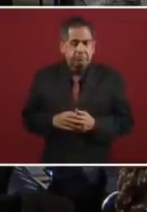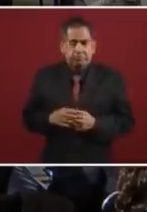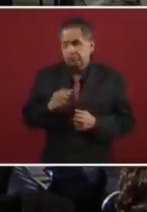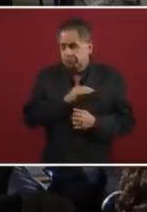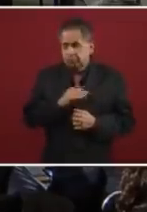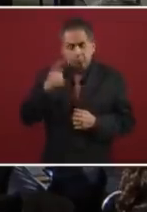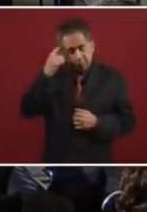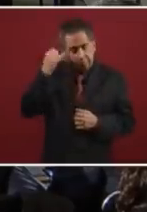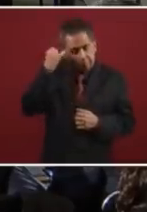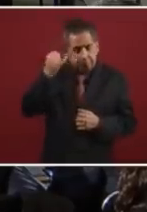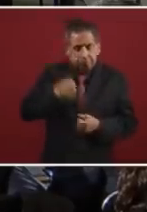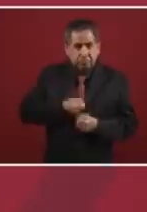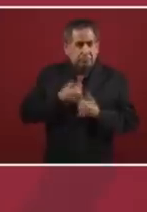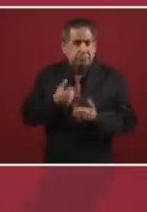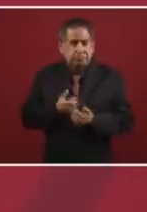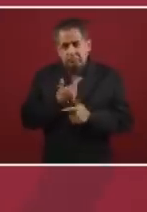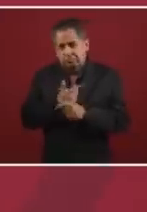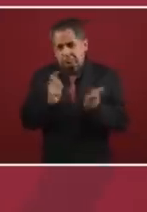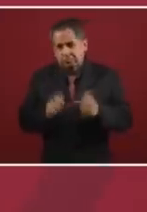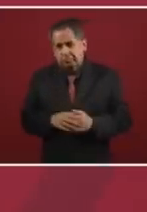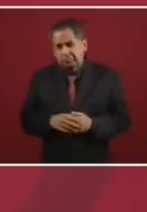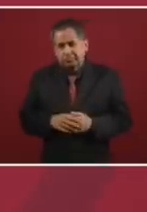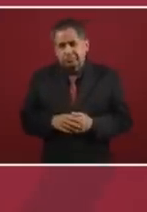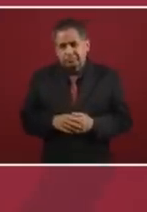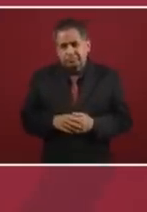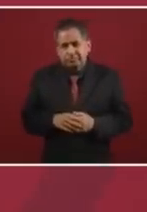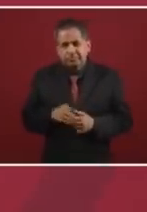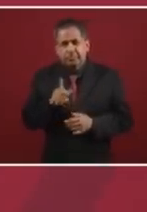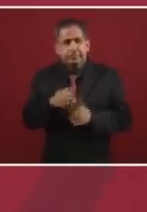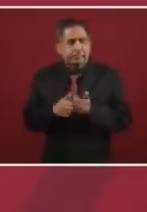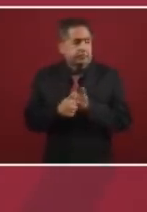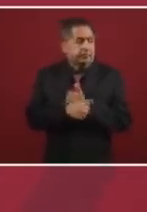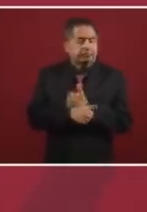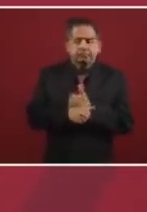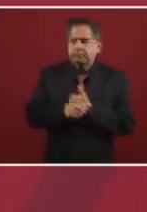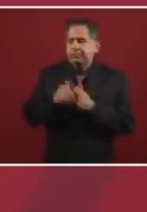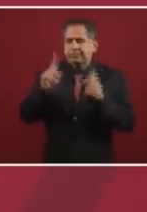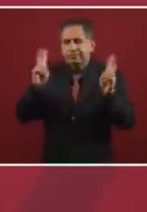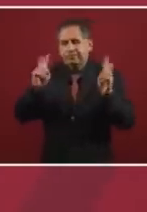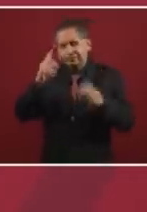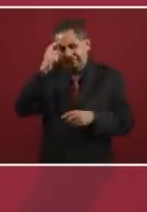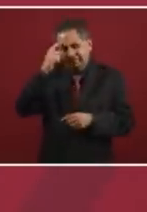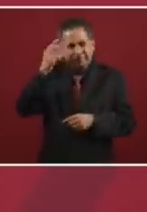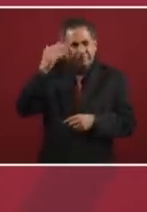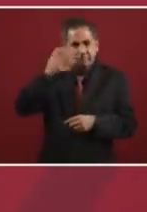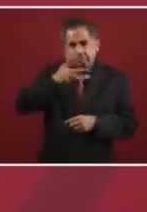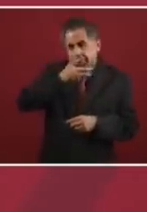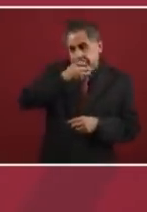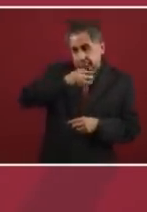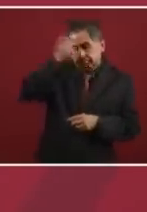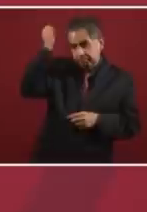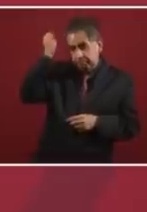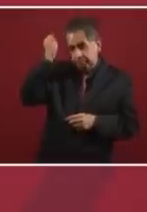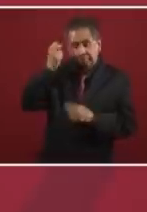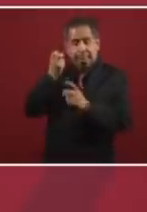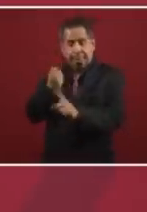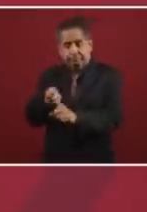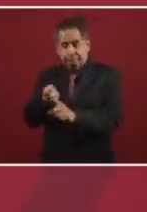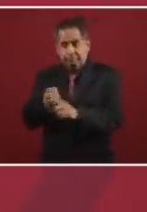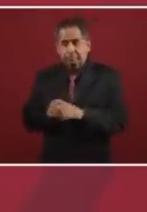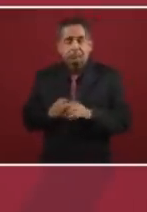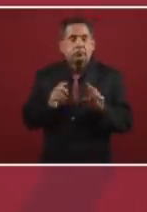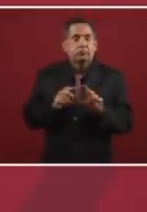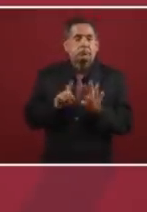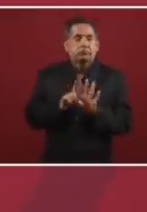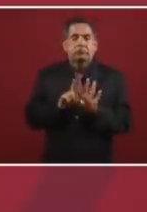manifestarse eso del tapadismo del dedazo de que el que se mueve no sale en la